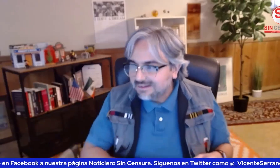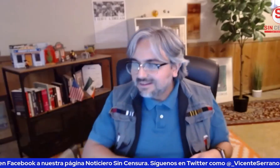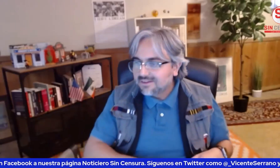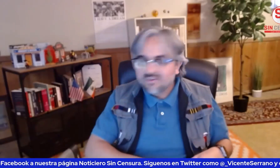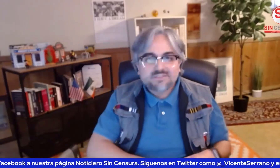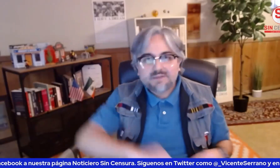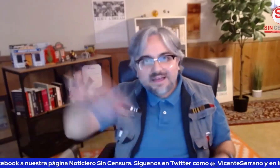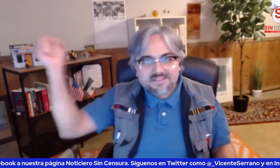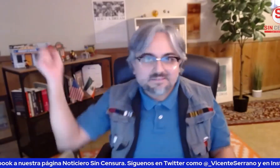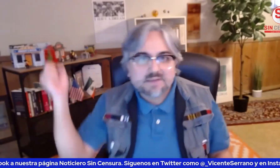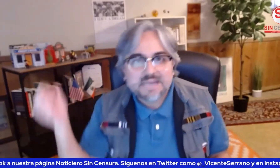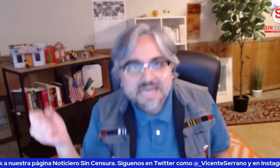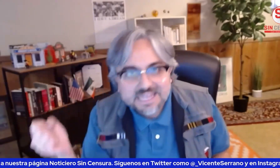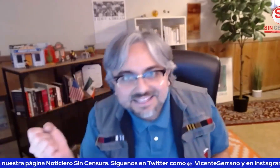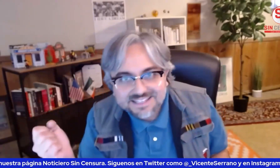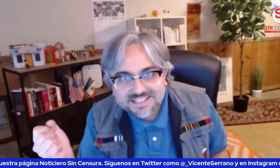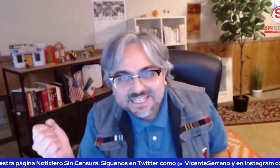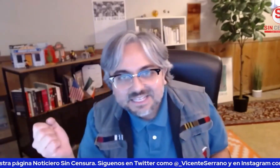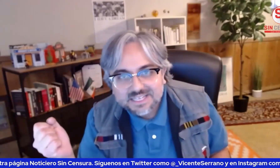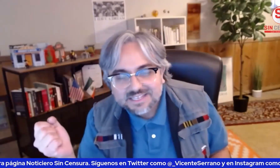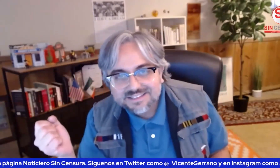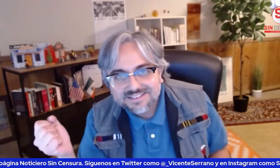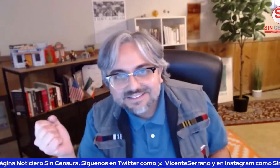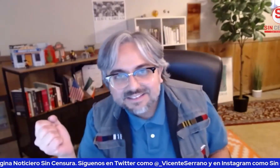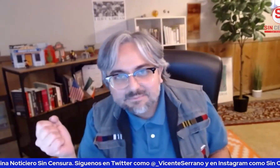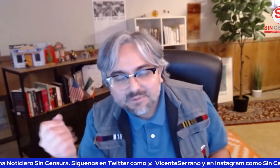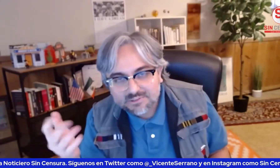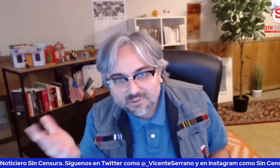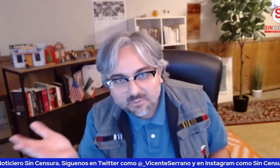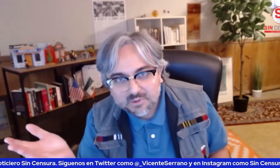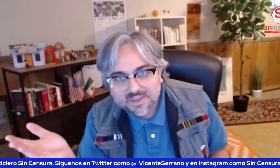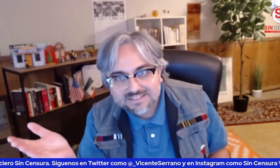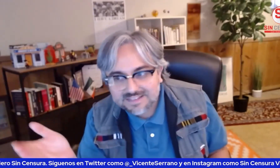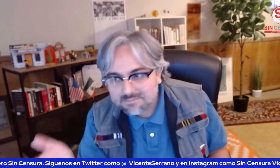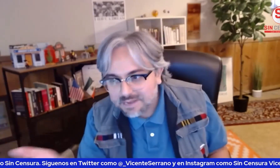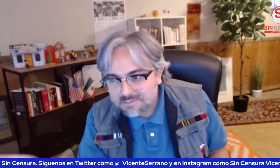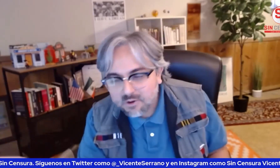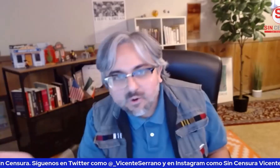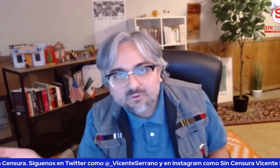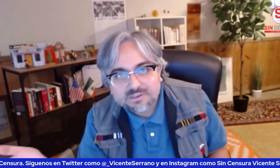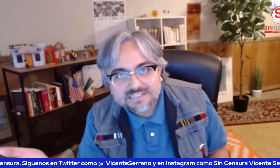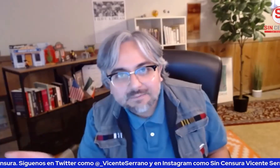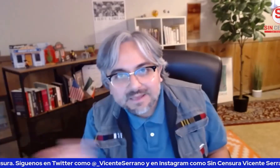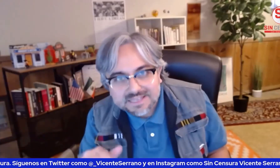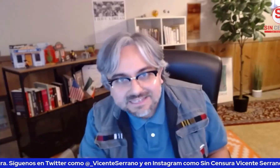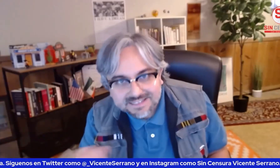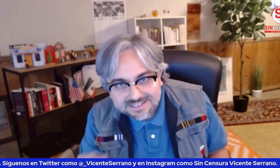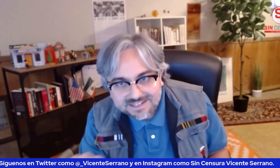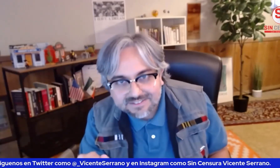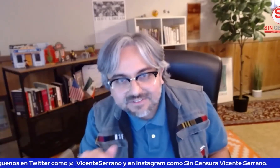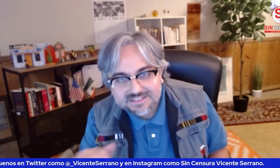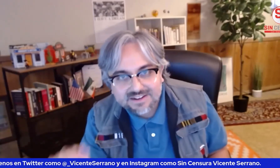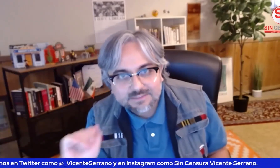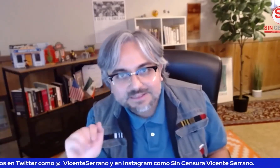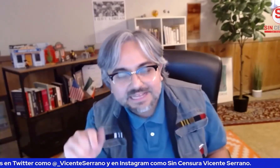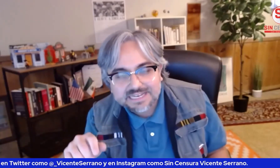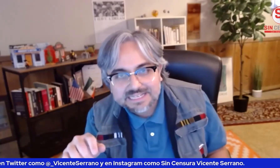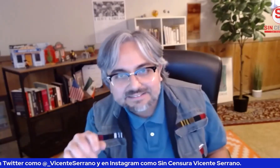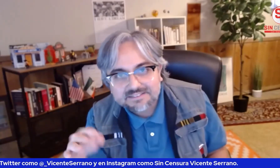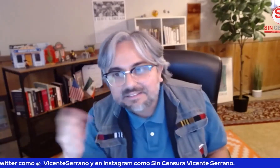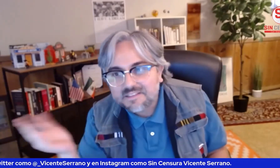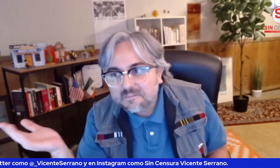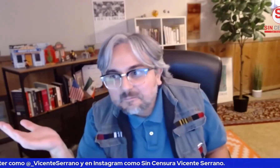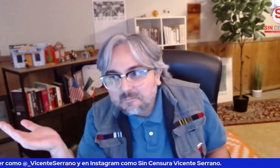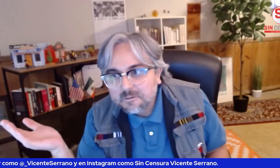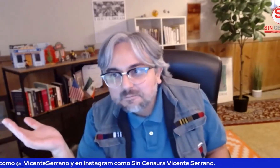comentaban, con la espada desenvainada, y pues cuando vieron que hasta el mero cónsul estaba ahí en donde estaban las